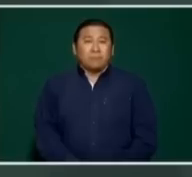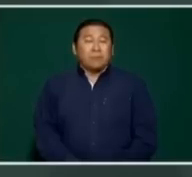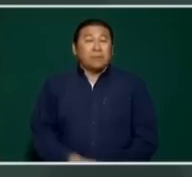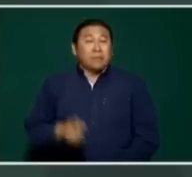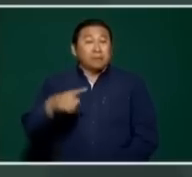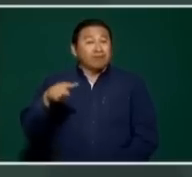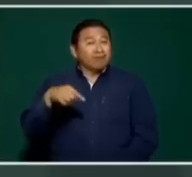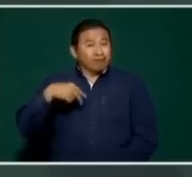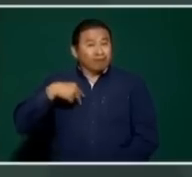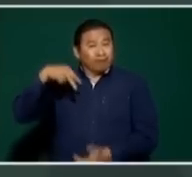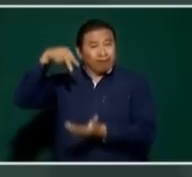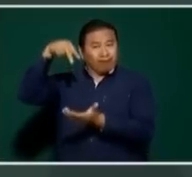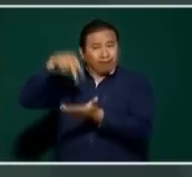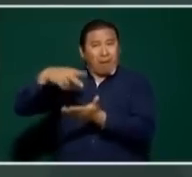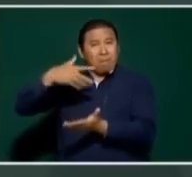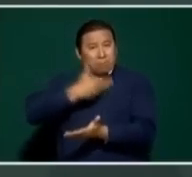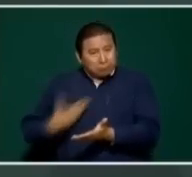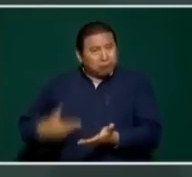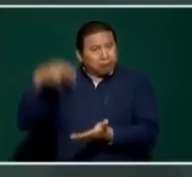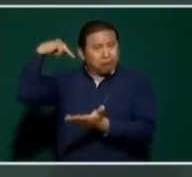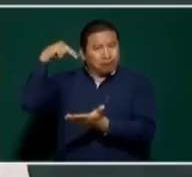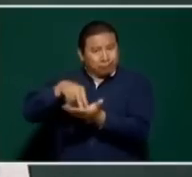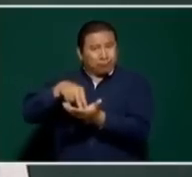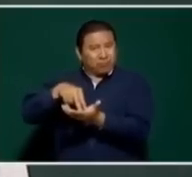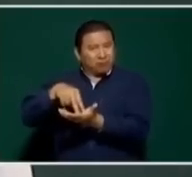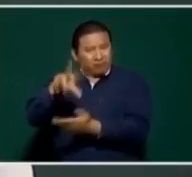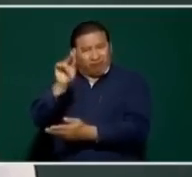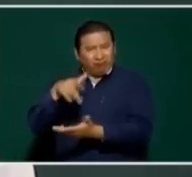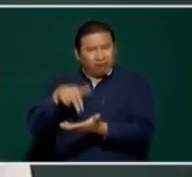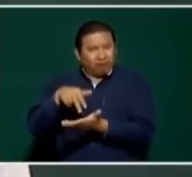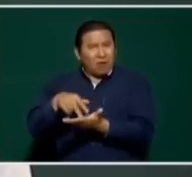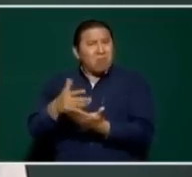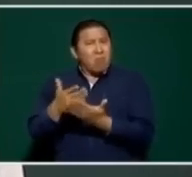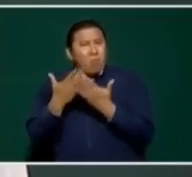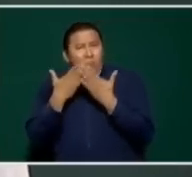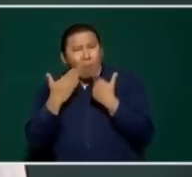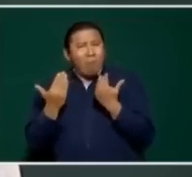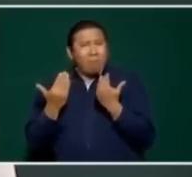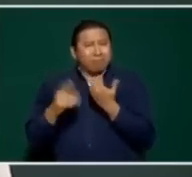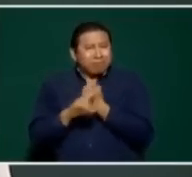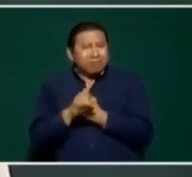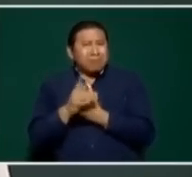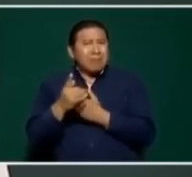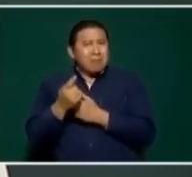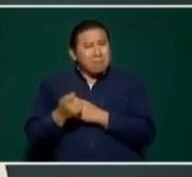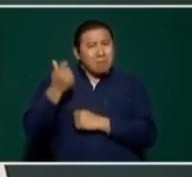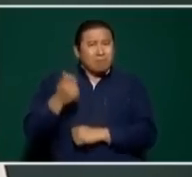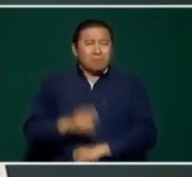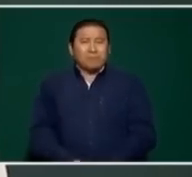voy a sostener de que no hay problema. La primera vez,